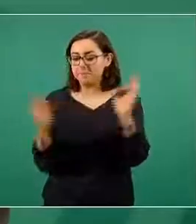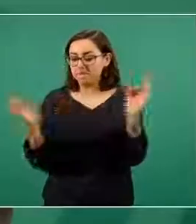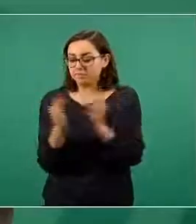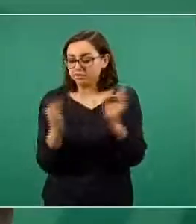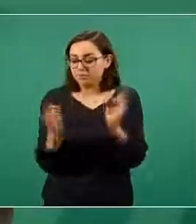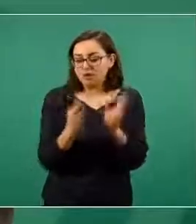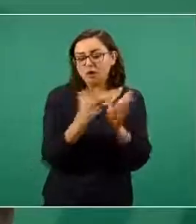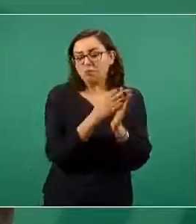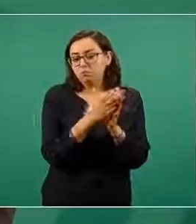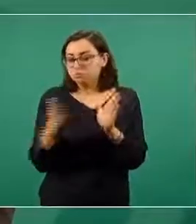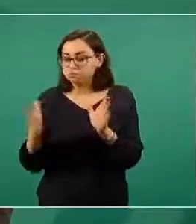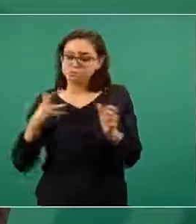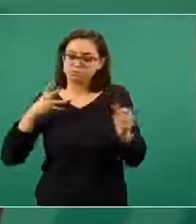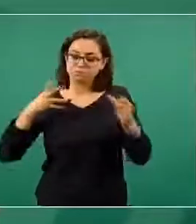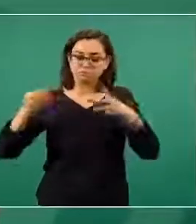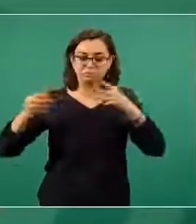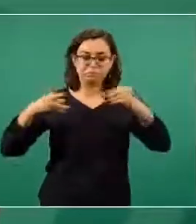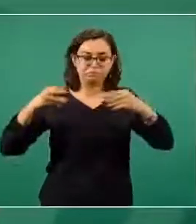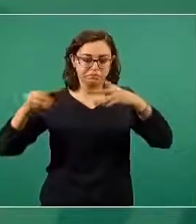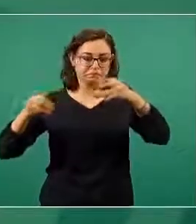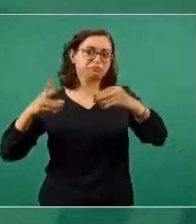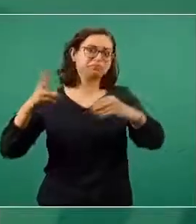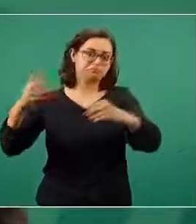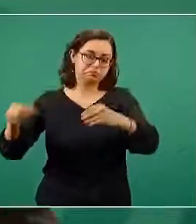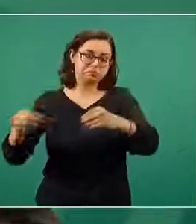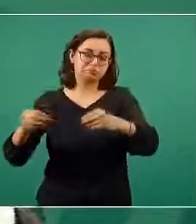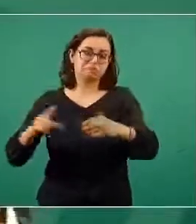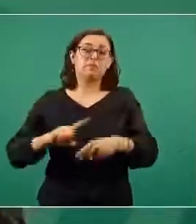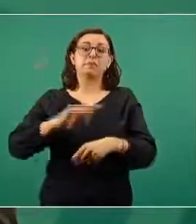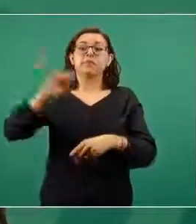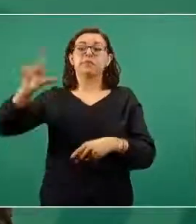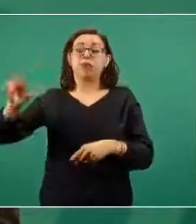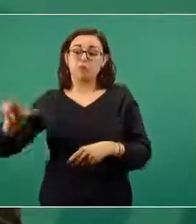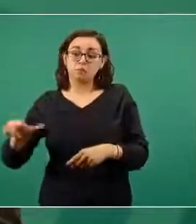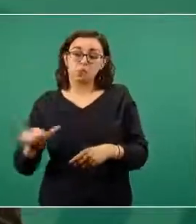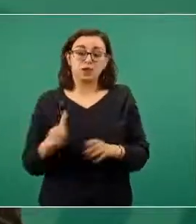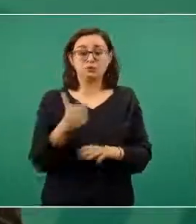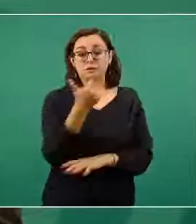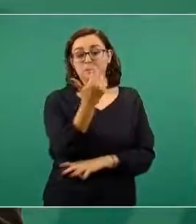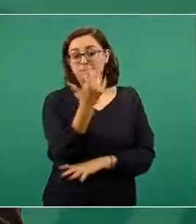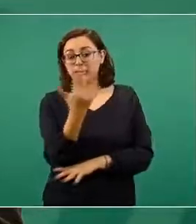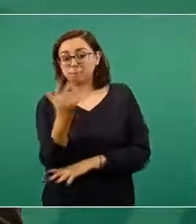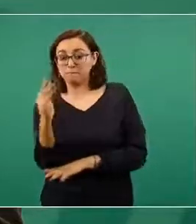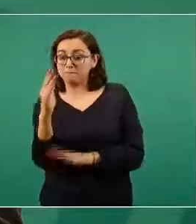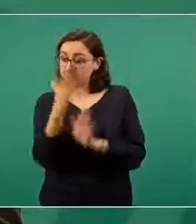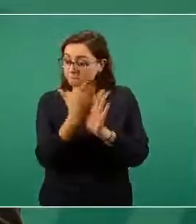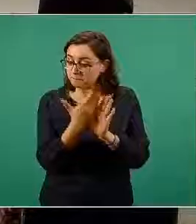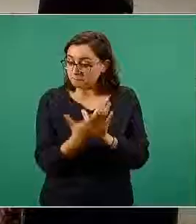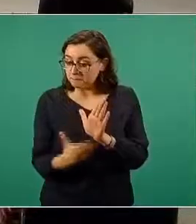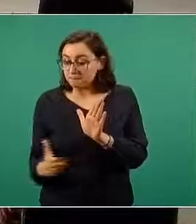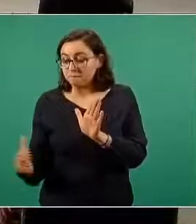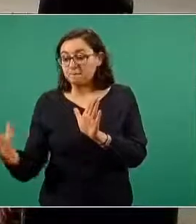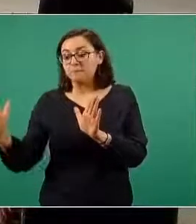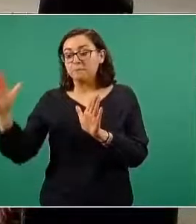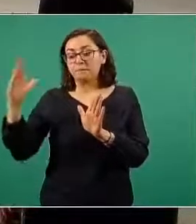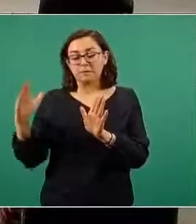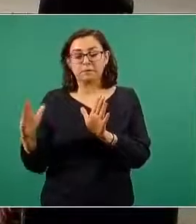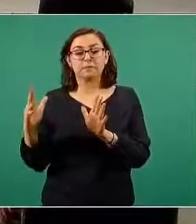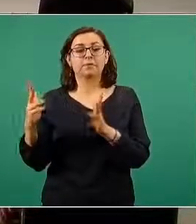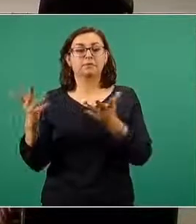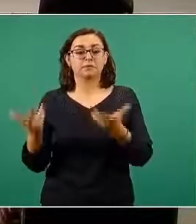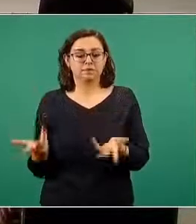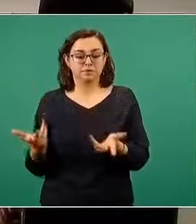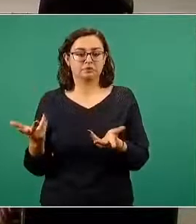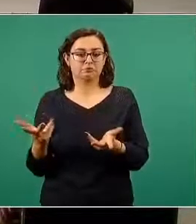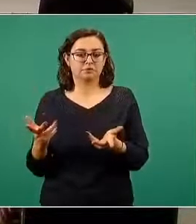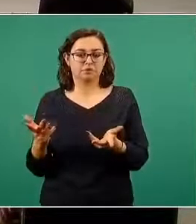y que en alguna parte del año, particularmente en otoño-invierno,